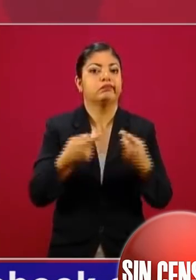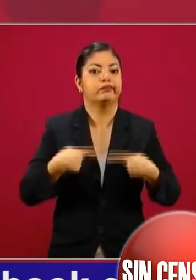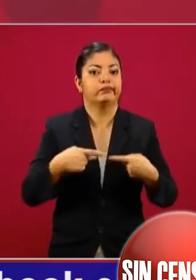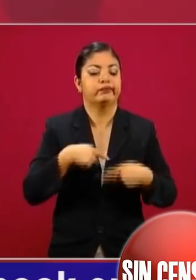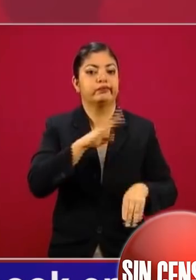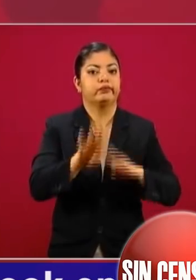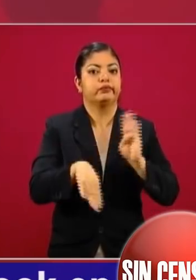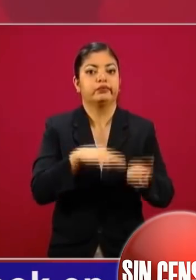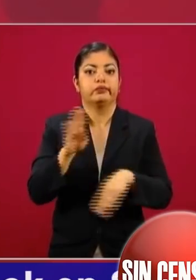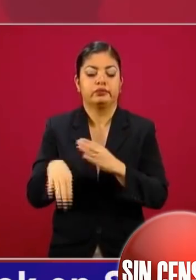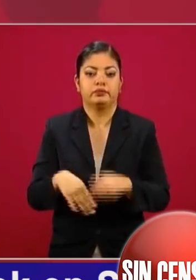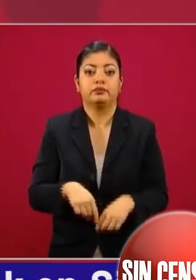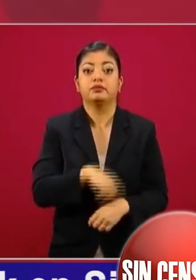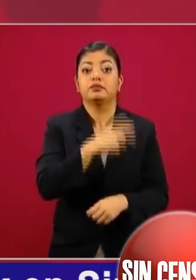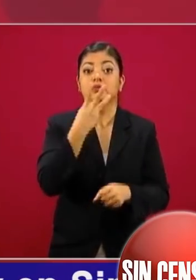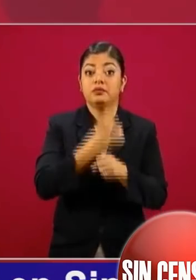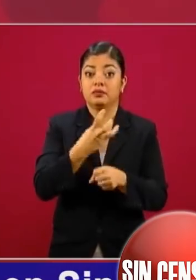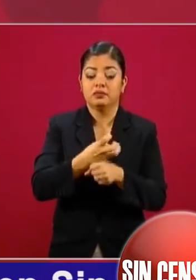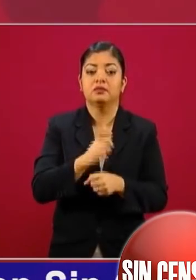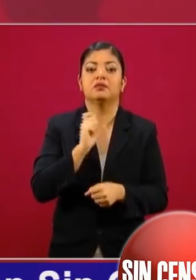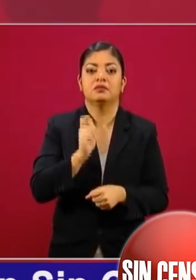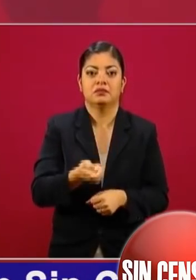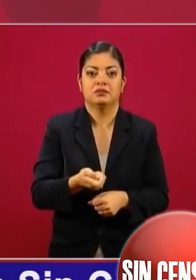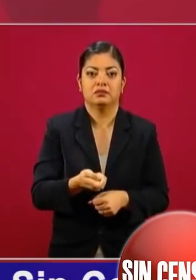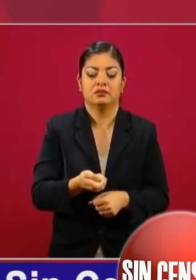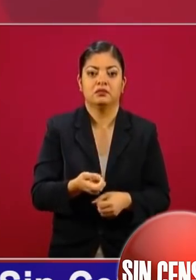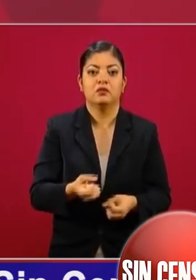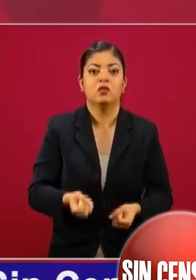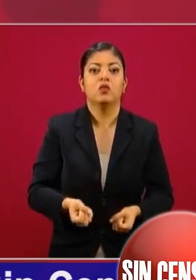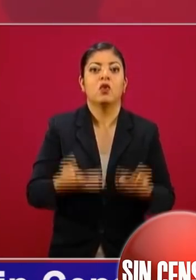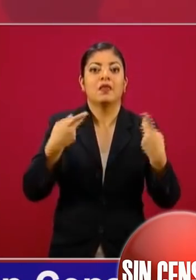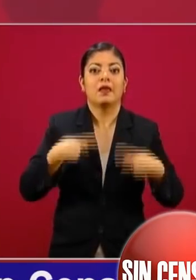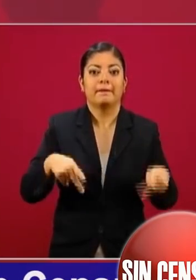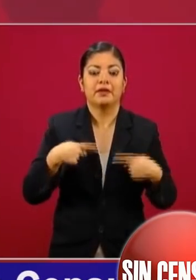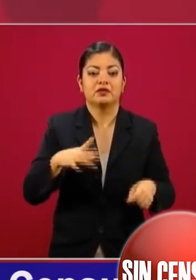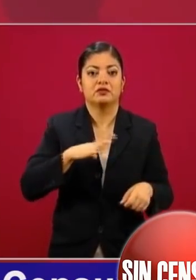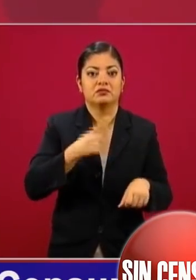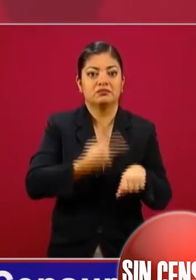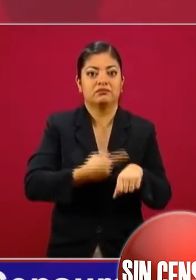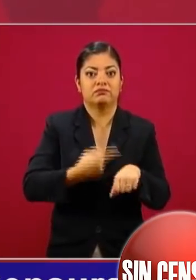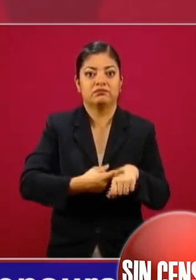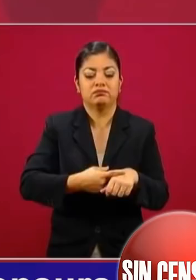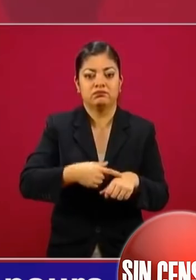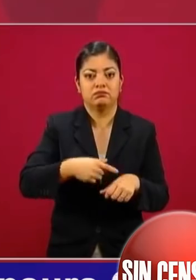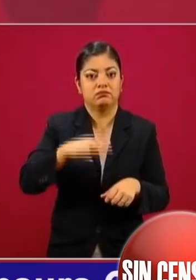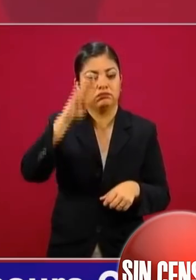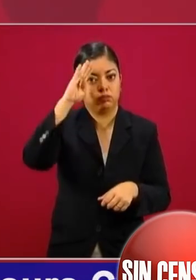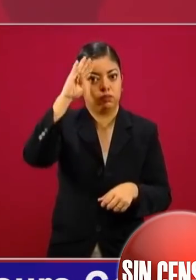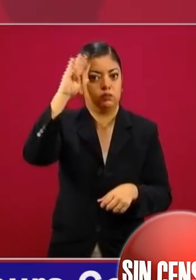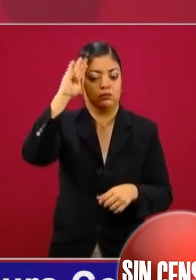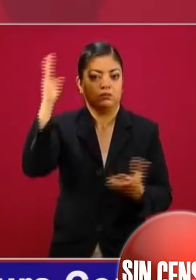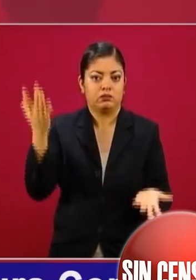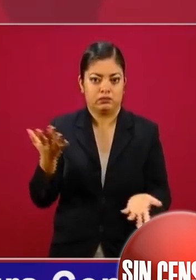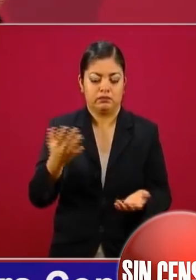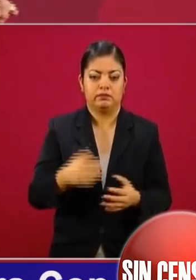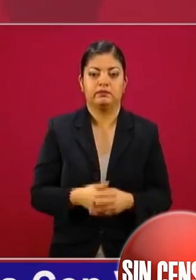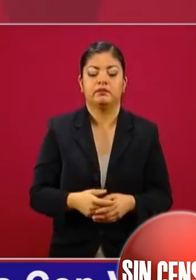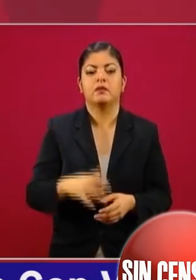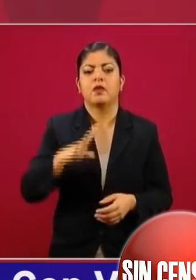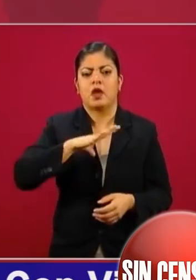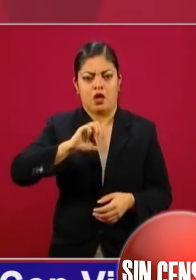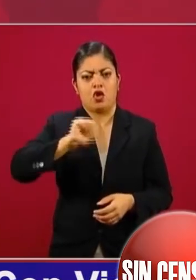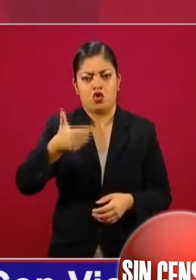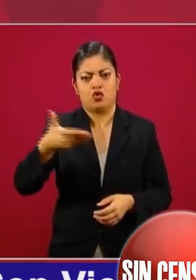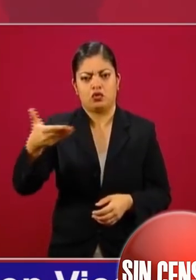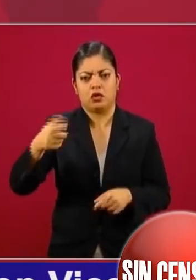necesidad, y tercero, la carga absoluta, la cantidad absoluta de personas afectadas es mayor. Y en cambio existe otra curva, que